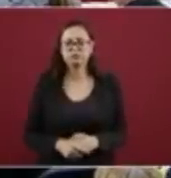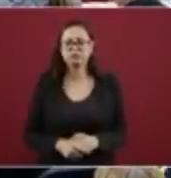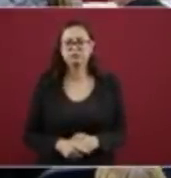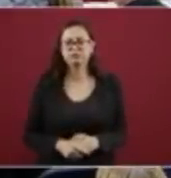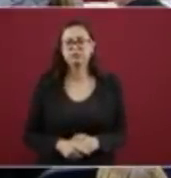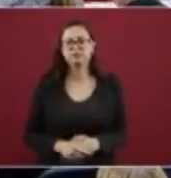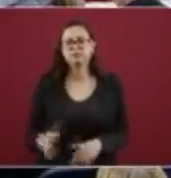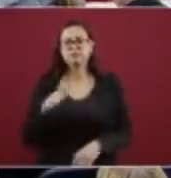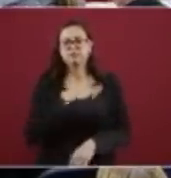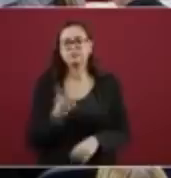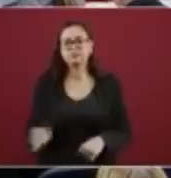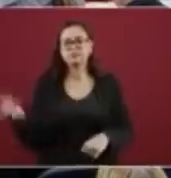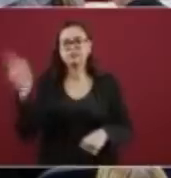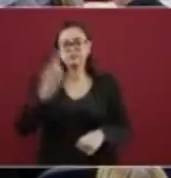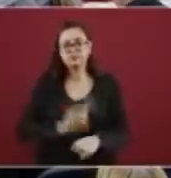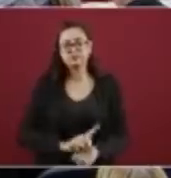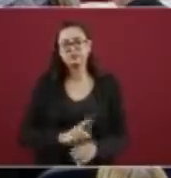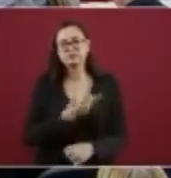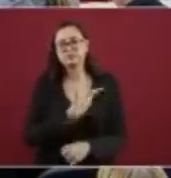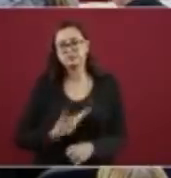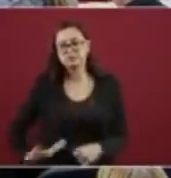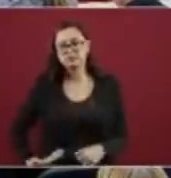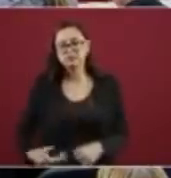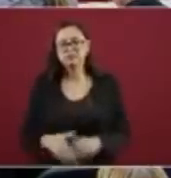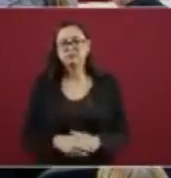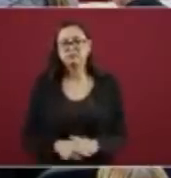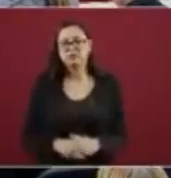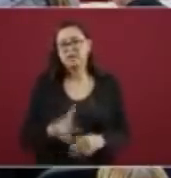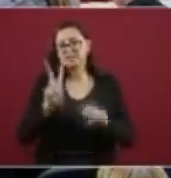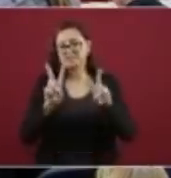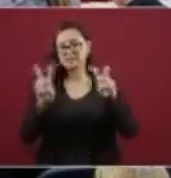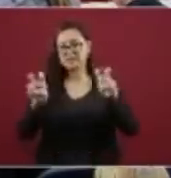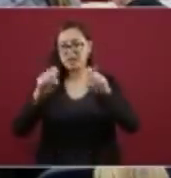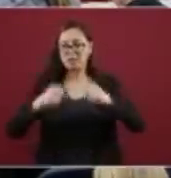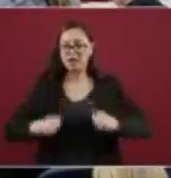Buenos días, presidente. Preguntarle, por un lado, en el tema de la frontera,